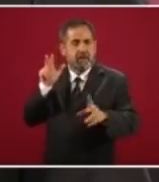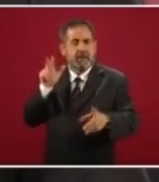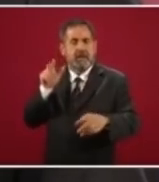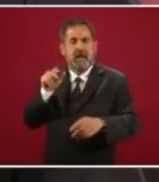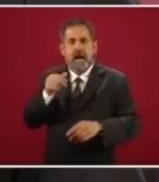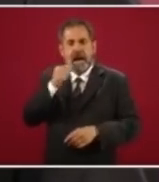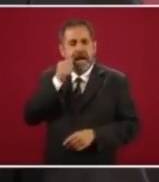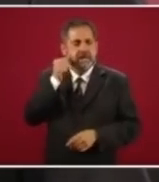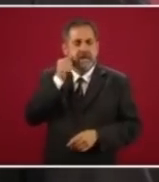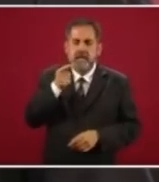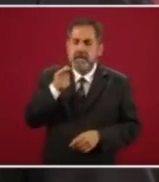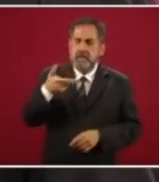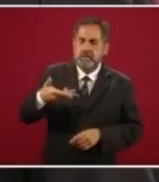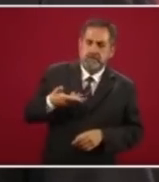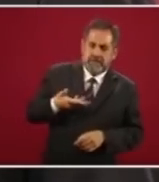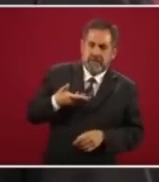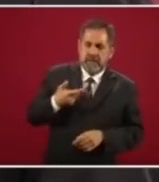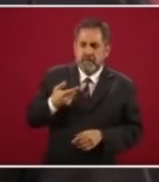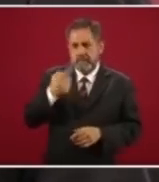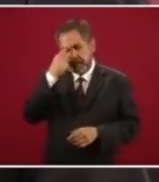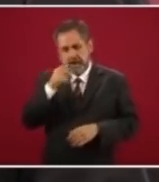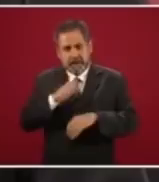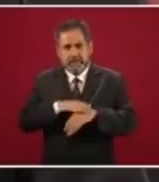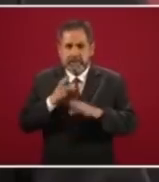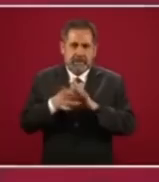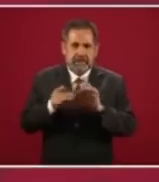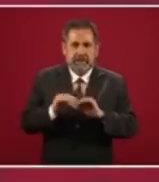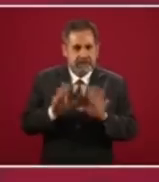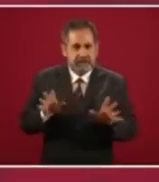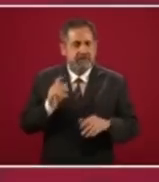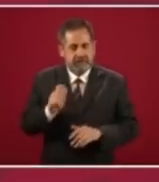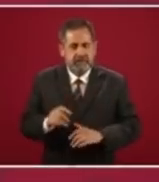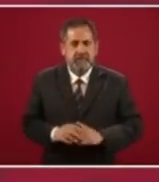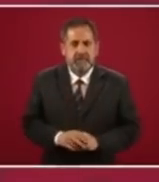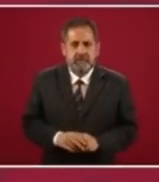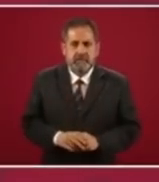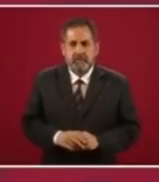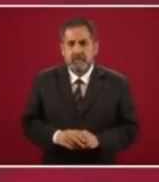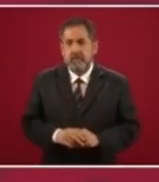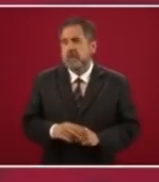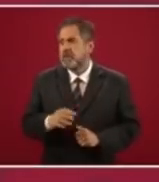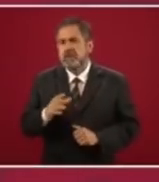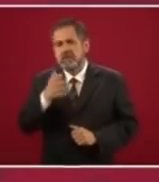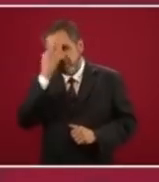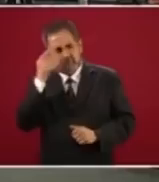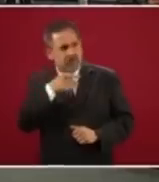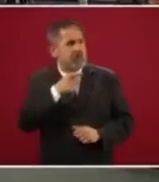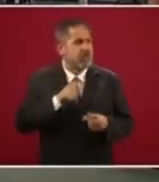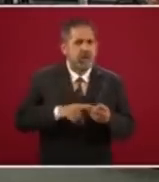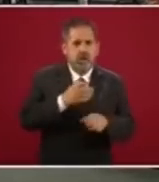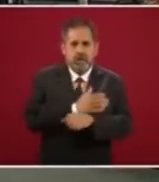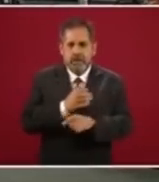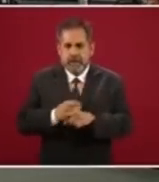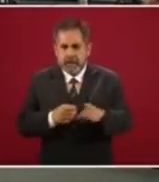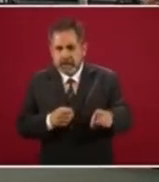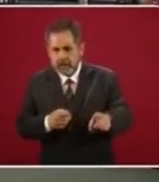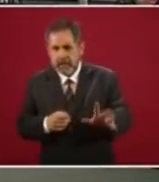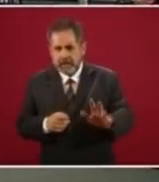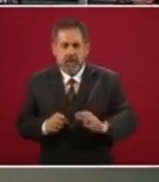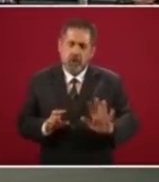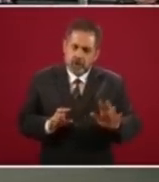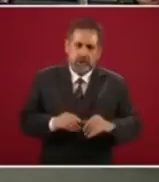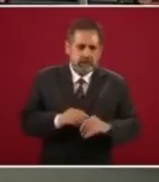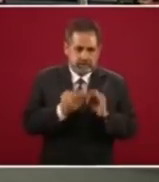nos pidieron que se aclarara este caso? No sé si vino la compañera. Ah,